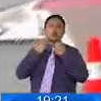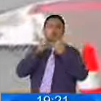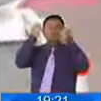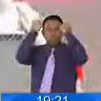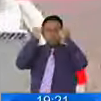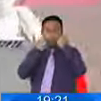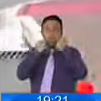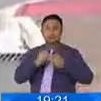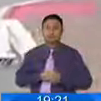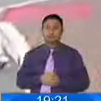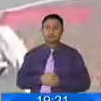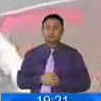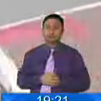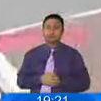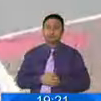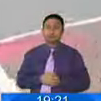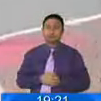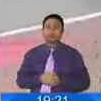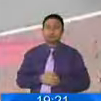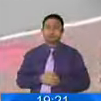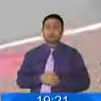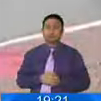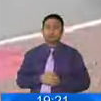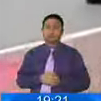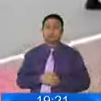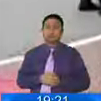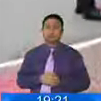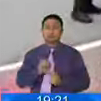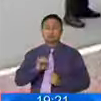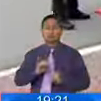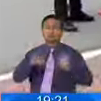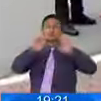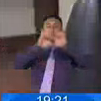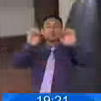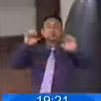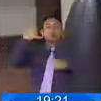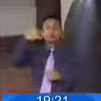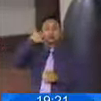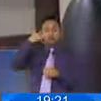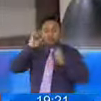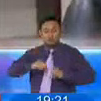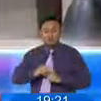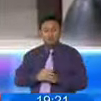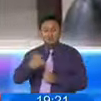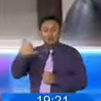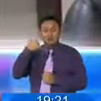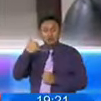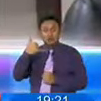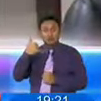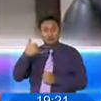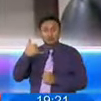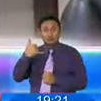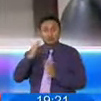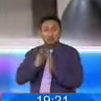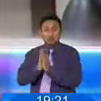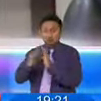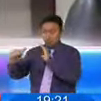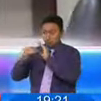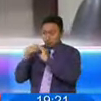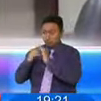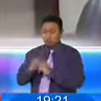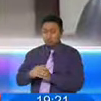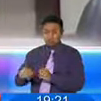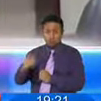caso. Y me dirijo a las compañías telefónicas para solicitar el reporte de llamadas entrantes, ¿no? Porque tengo entendido